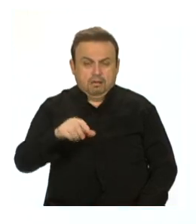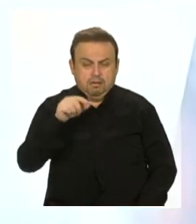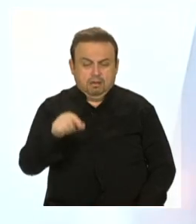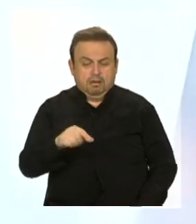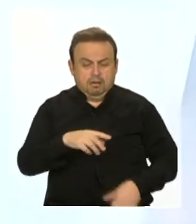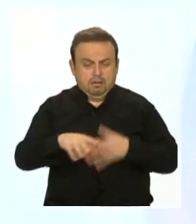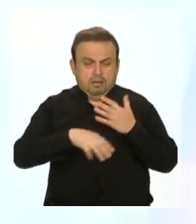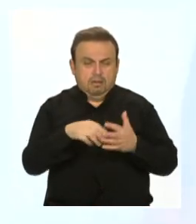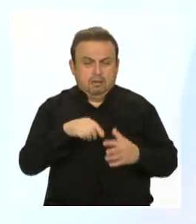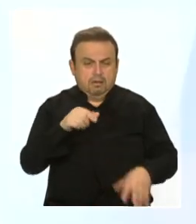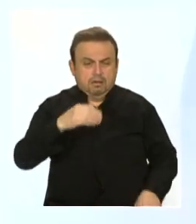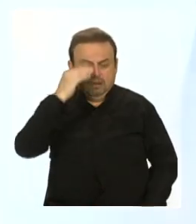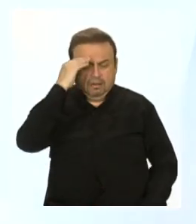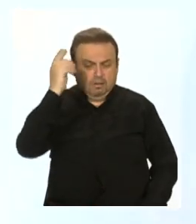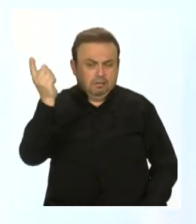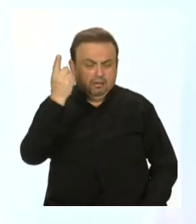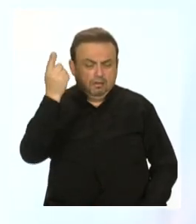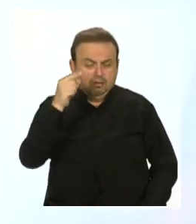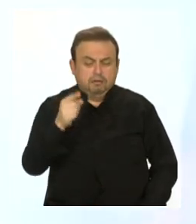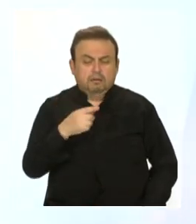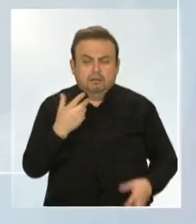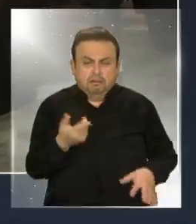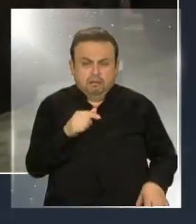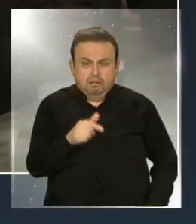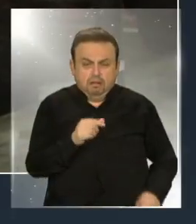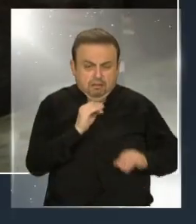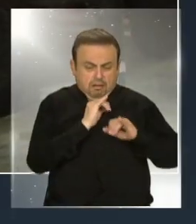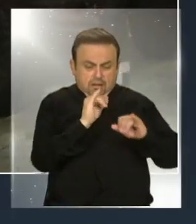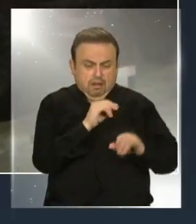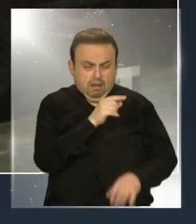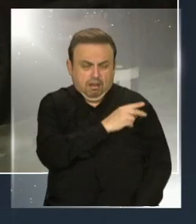ya el general Yáñez podrá dar detalle de esta cifra,